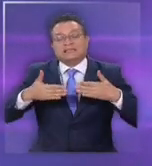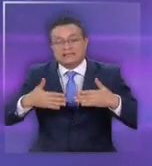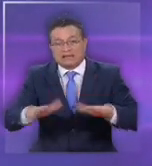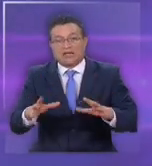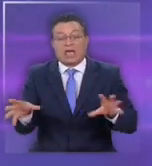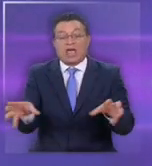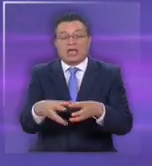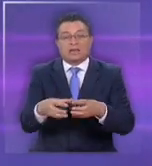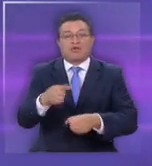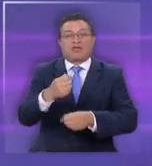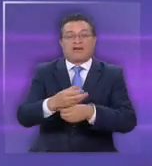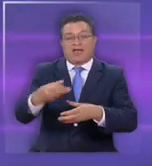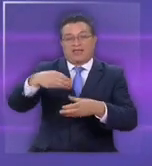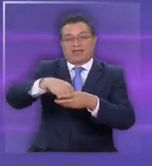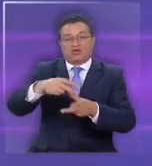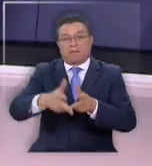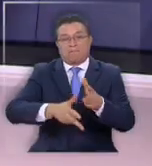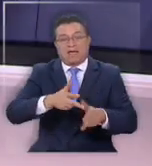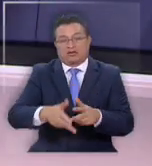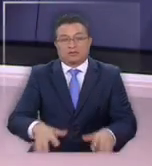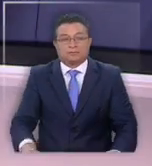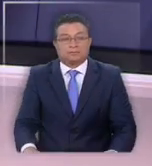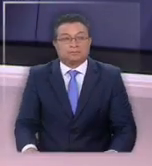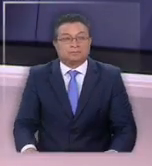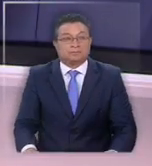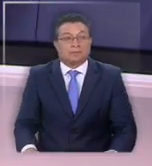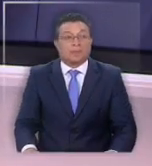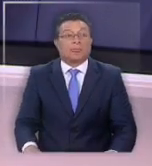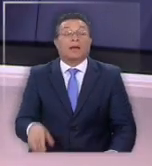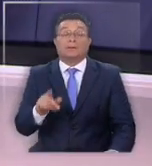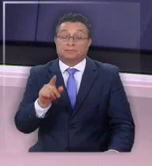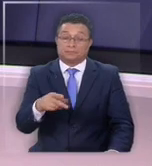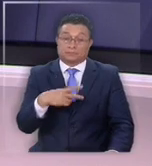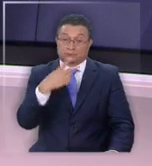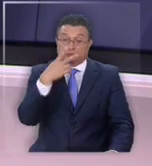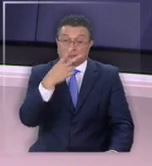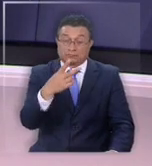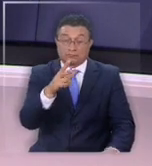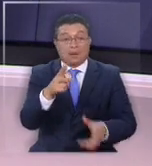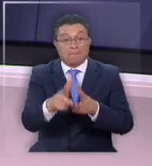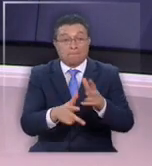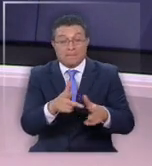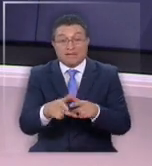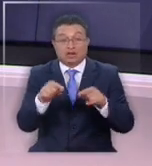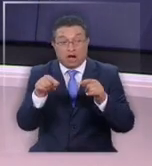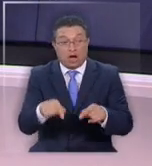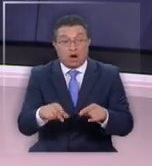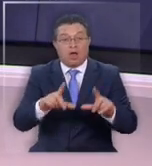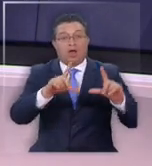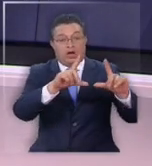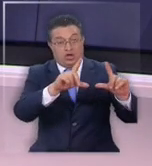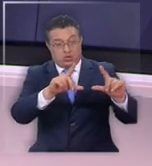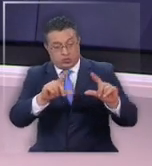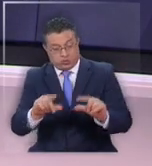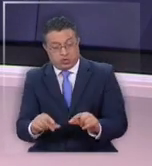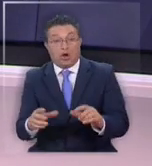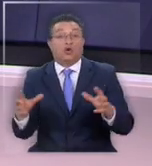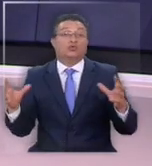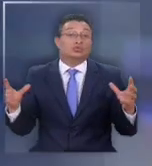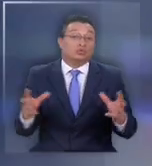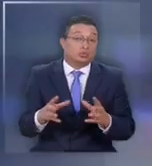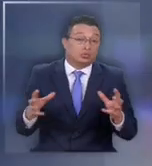los equipos que están dentro estaciones por lo que un noble la demanda por metro y día buen ha bajado considerablemente